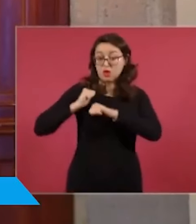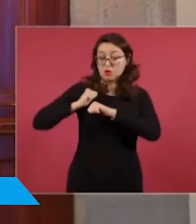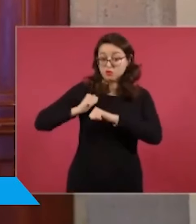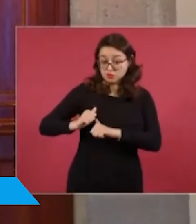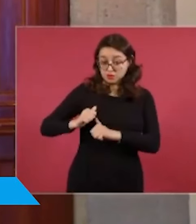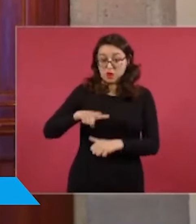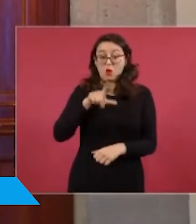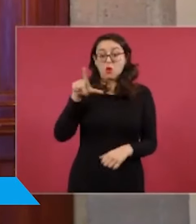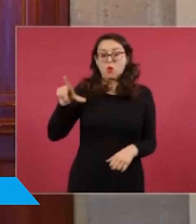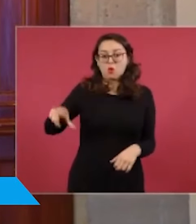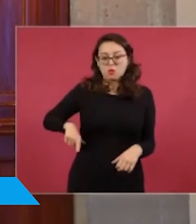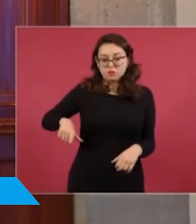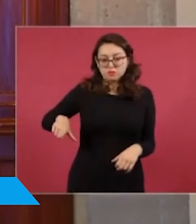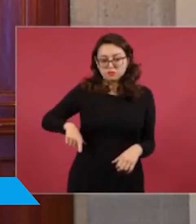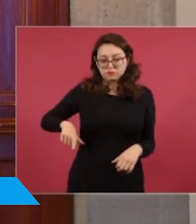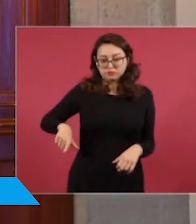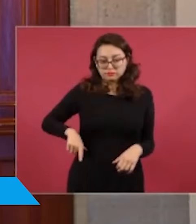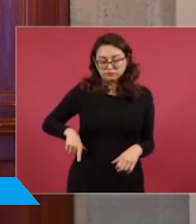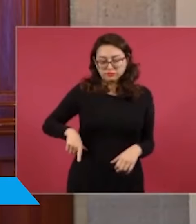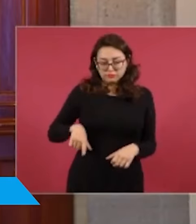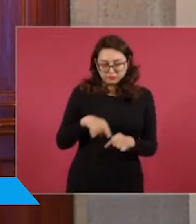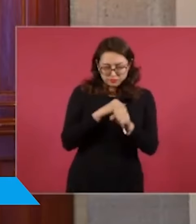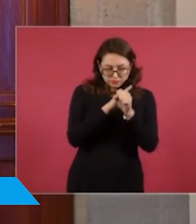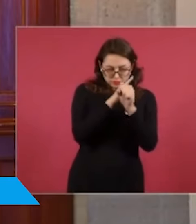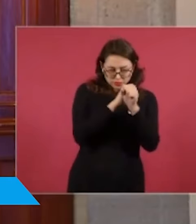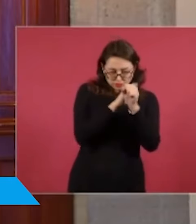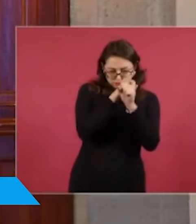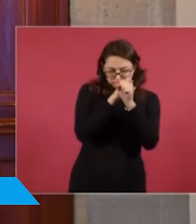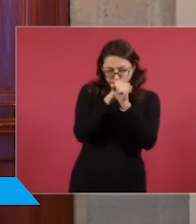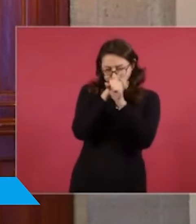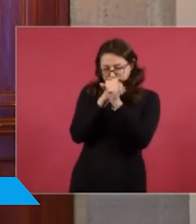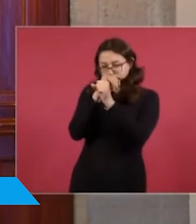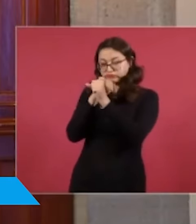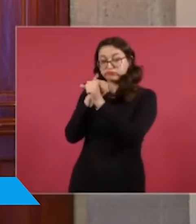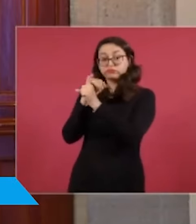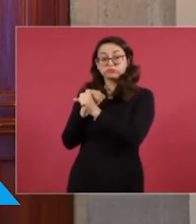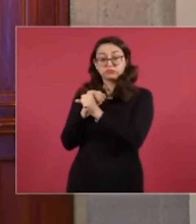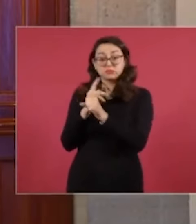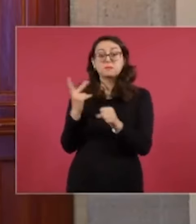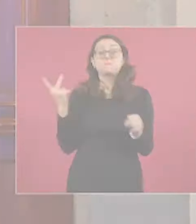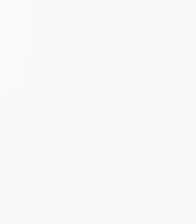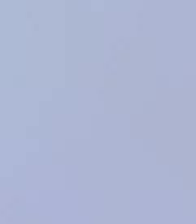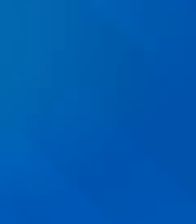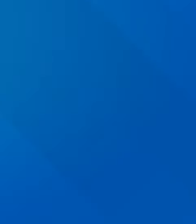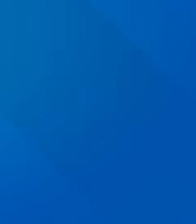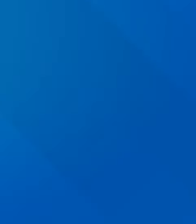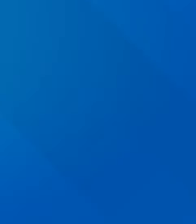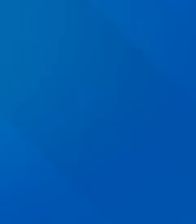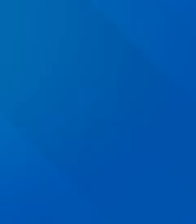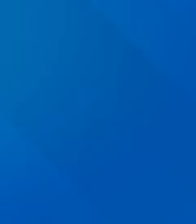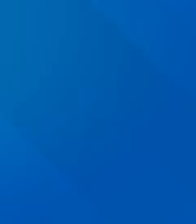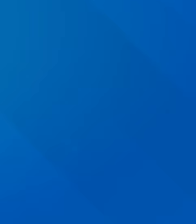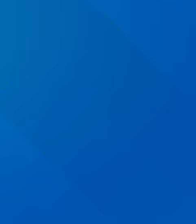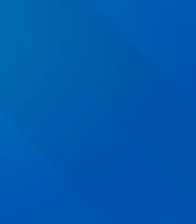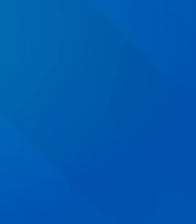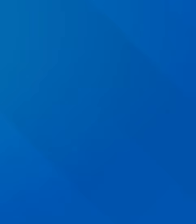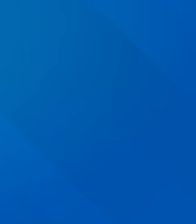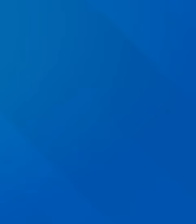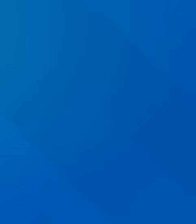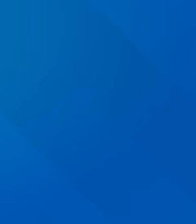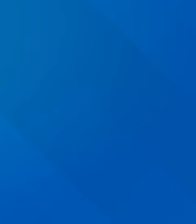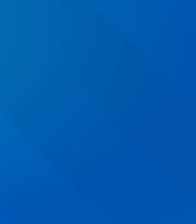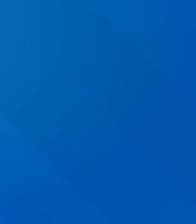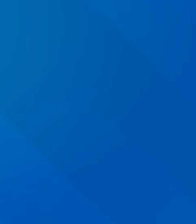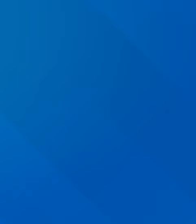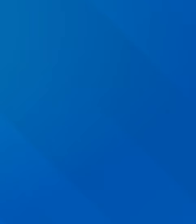número telefónico de Natalie Krytoev, jefa de la corresponsalía del periódico The New York Times en México. No se vale poner en riesgo